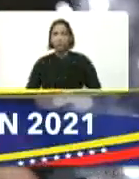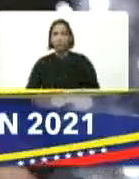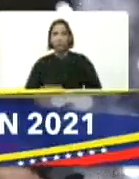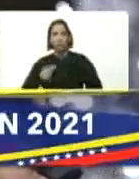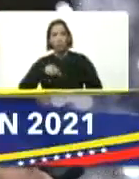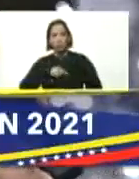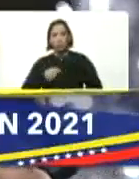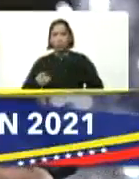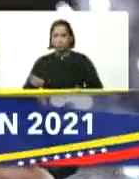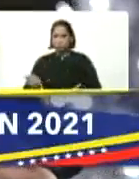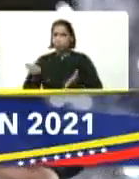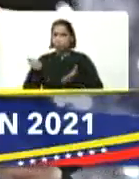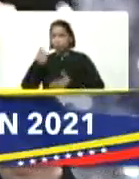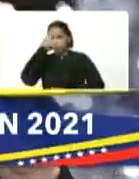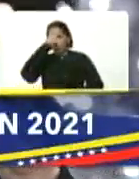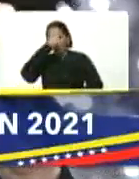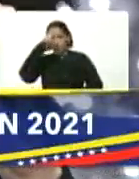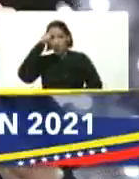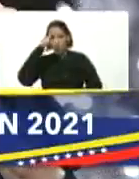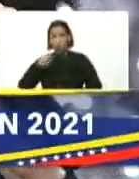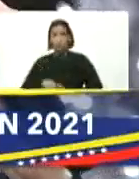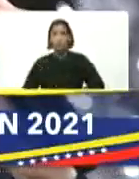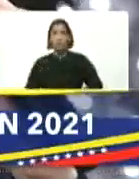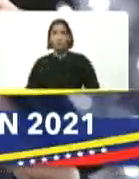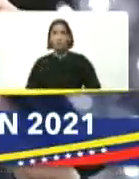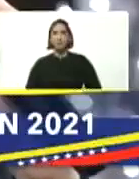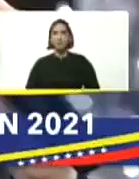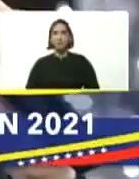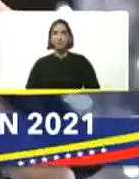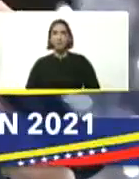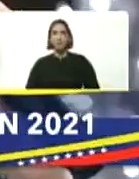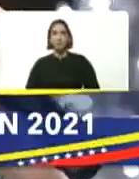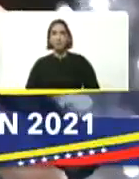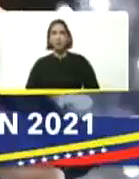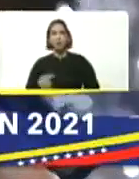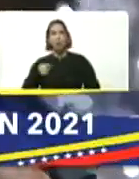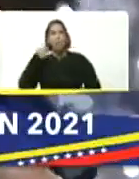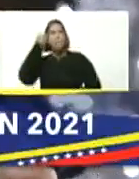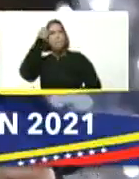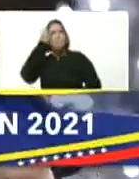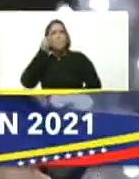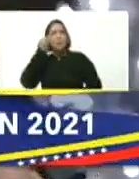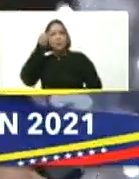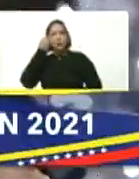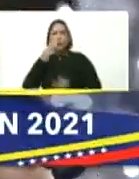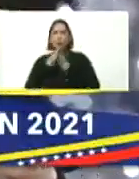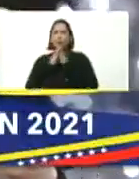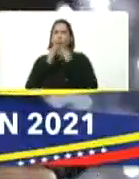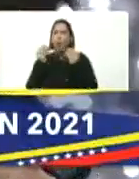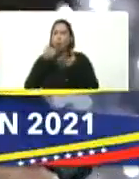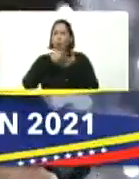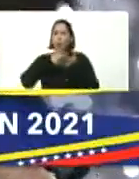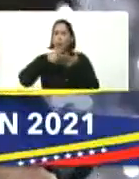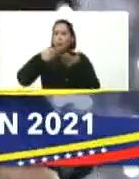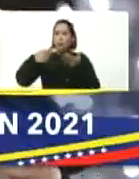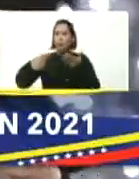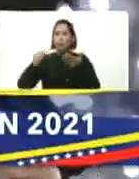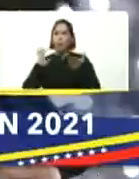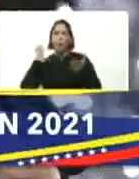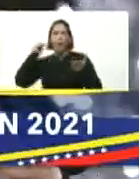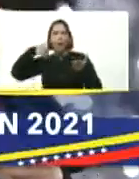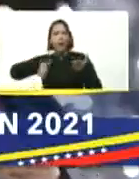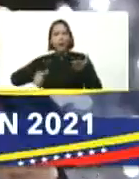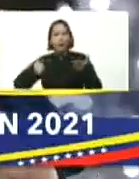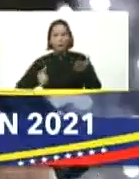vamos a recibir el domingo, y en realidad pienso en todos los escritores argentinos